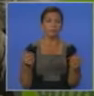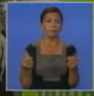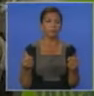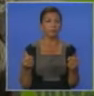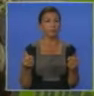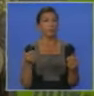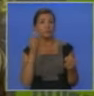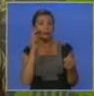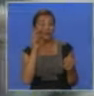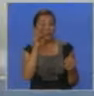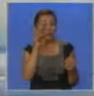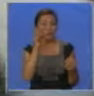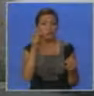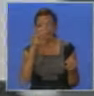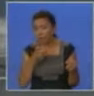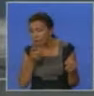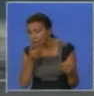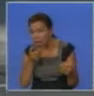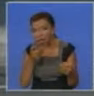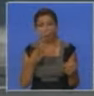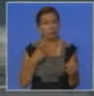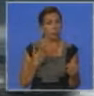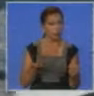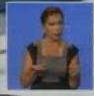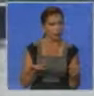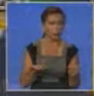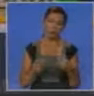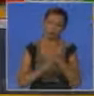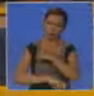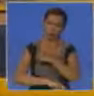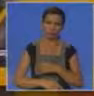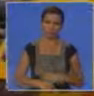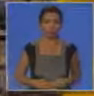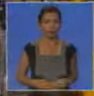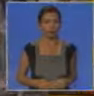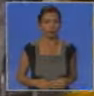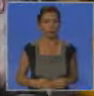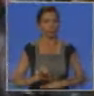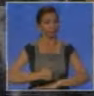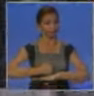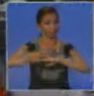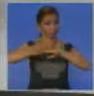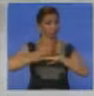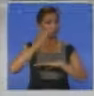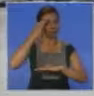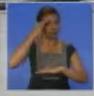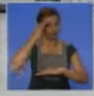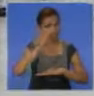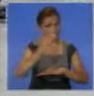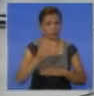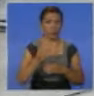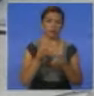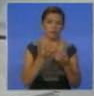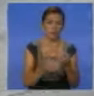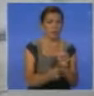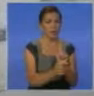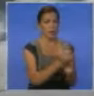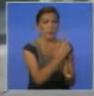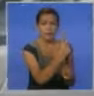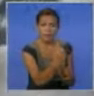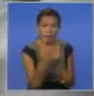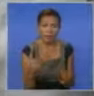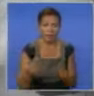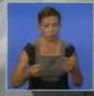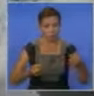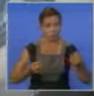un objeto distractor. La autoridad competente del tránsito en Quito pone énfasis además en que la responsabilidad de usar el celular